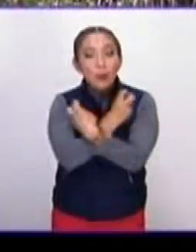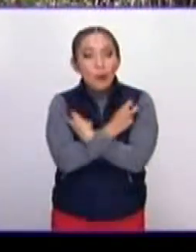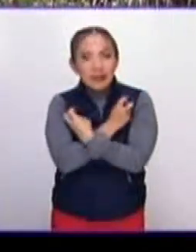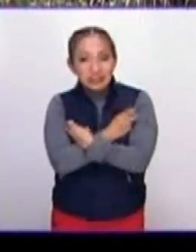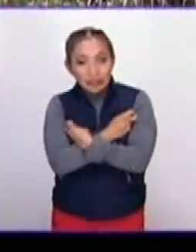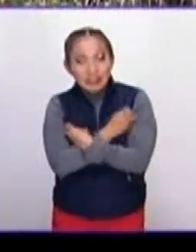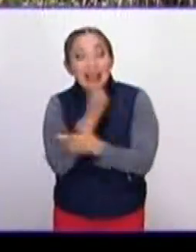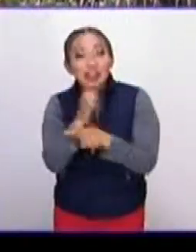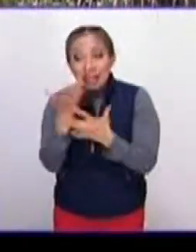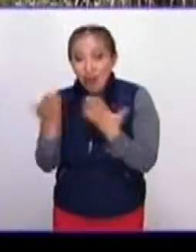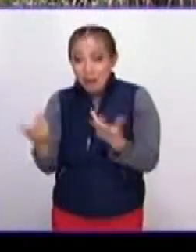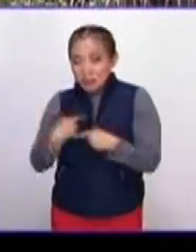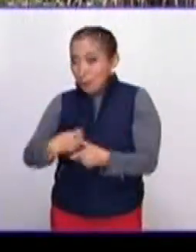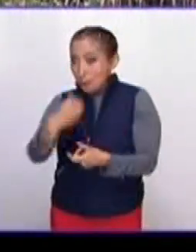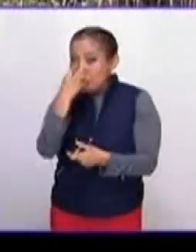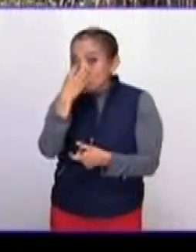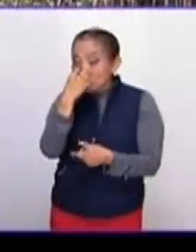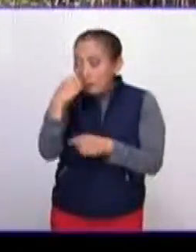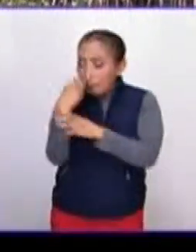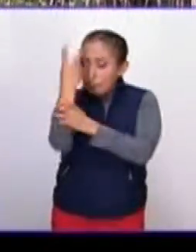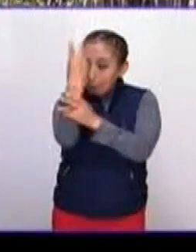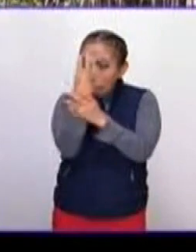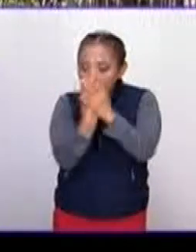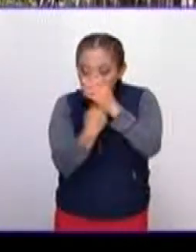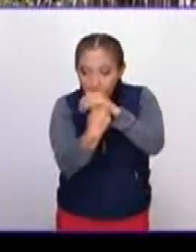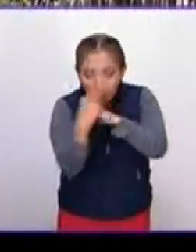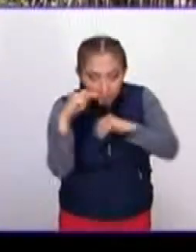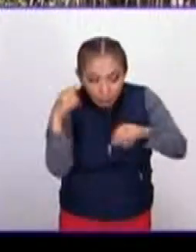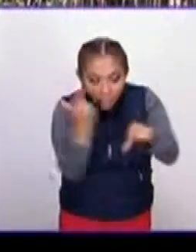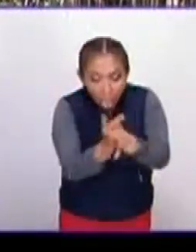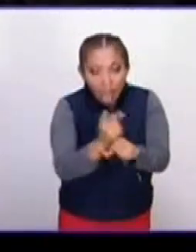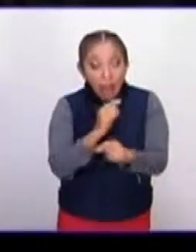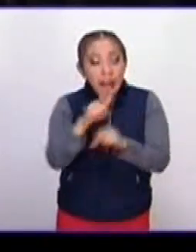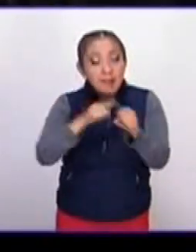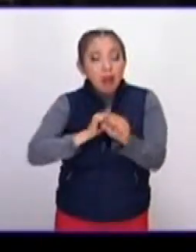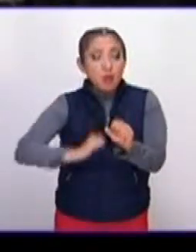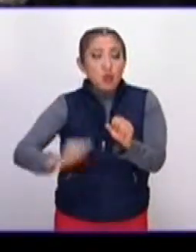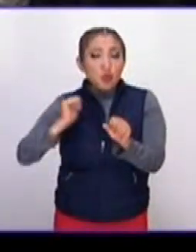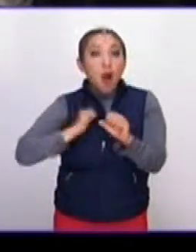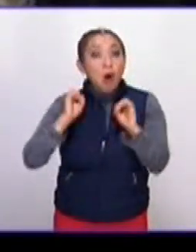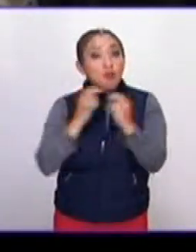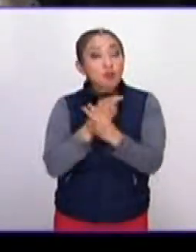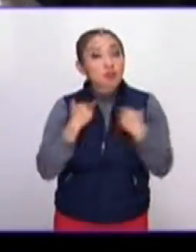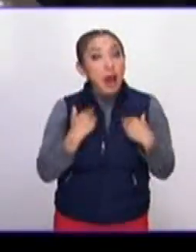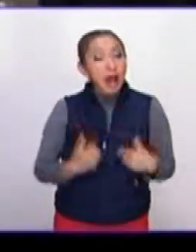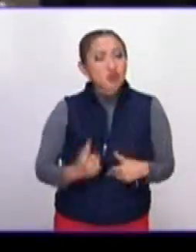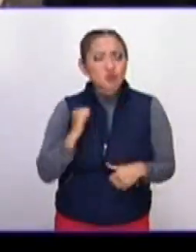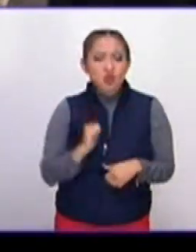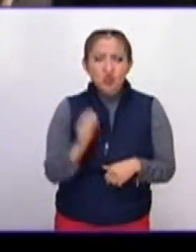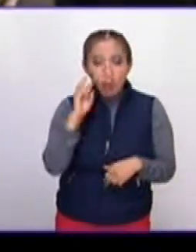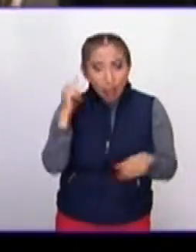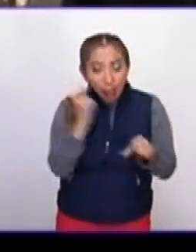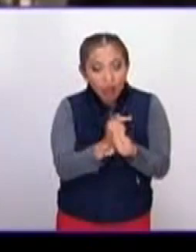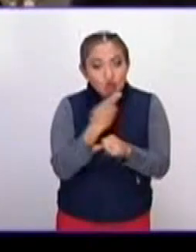Entonces hoy entran los buzos y encuentran los restos de animales muy antiguos o de seres humanos bastante antiguos